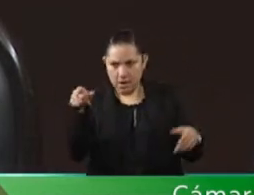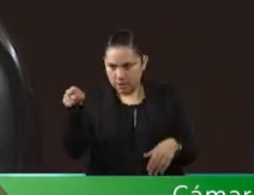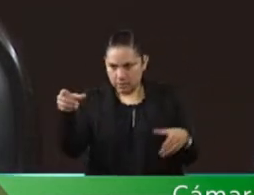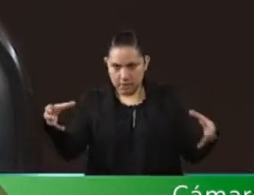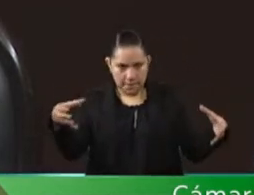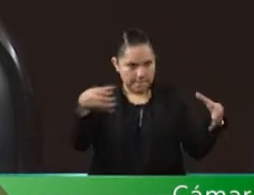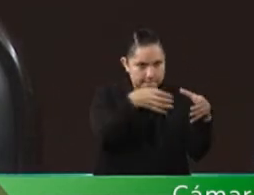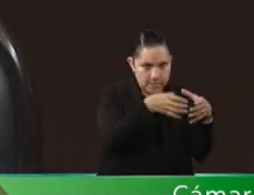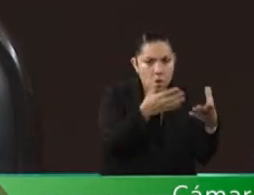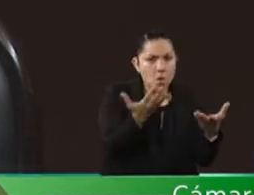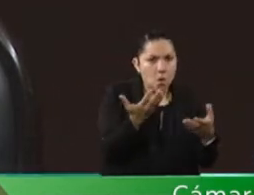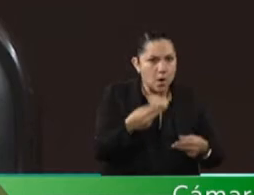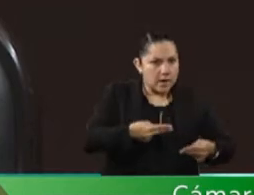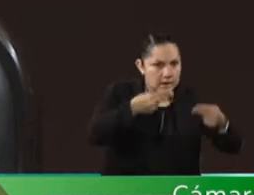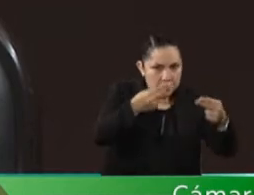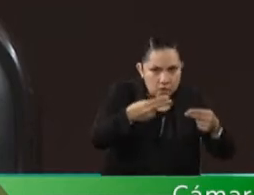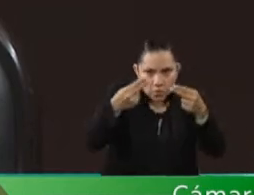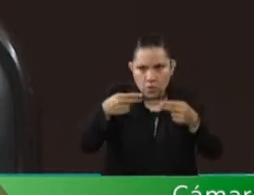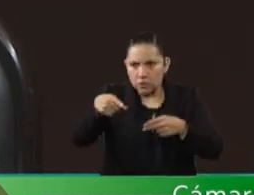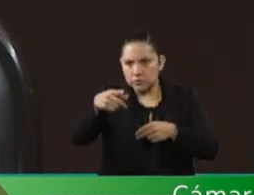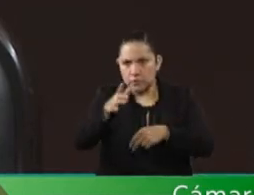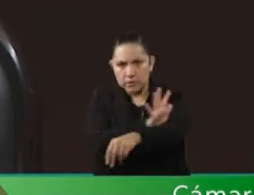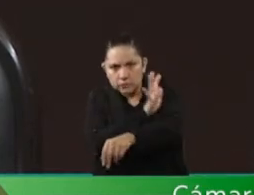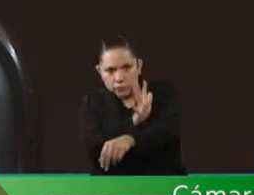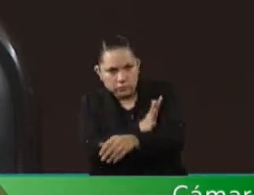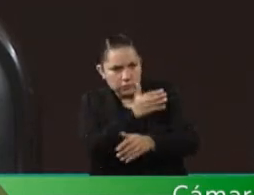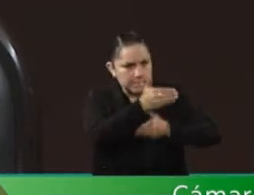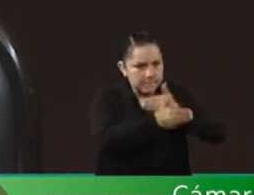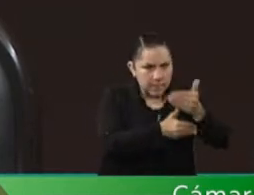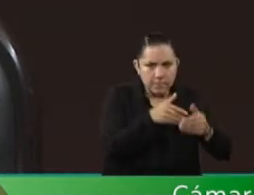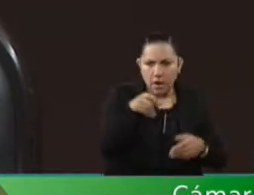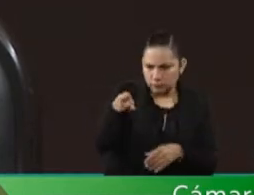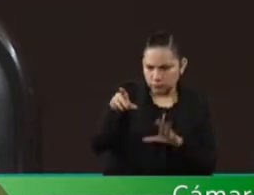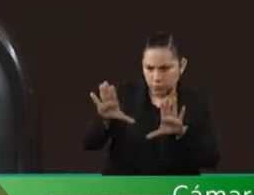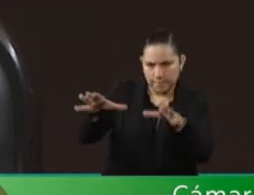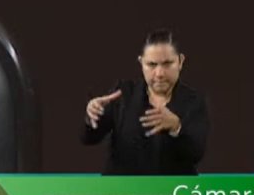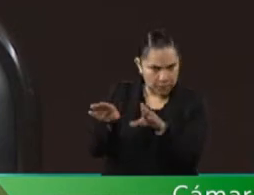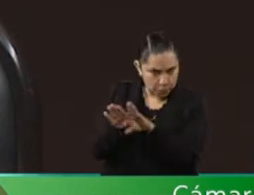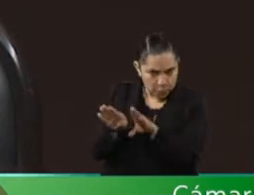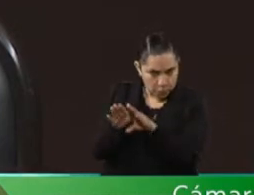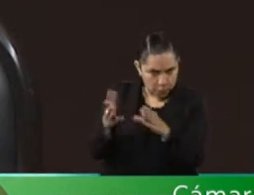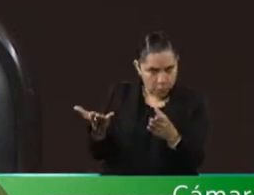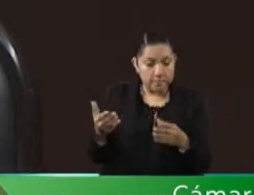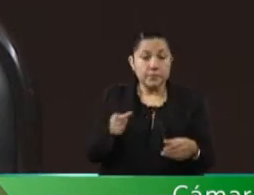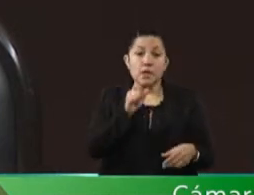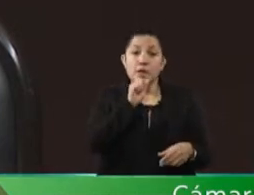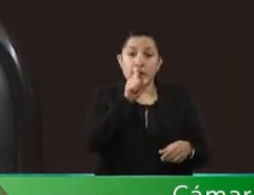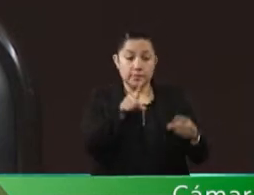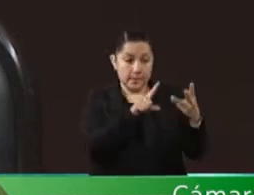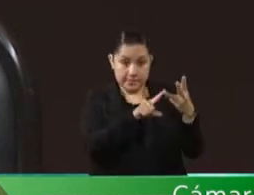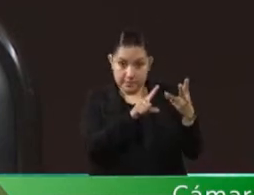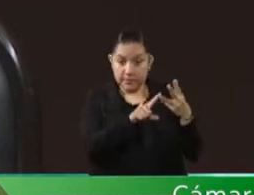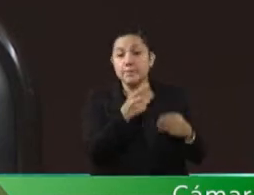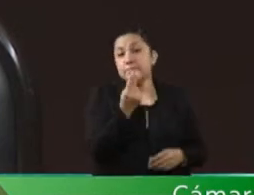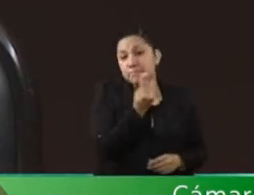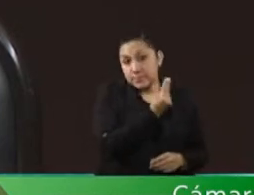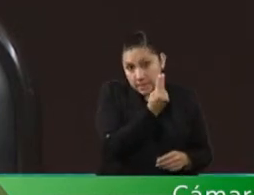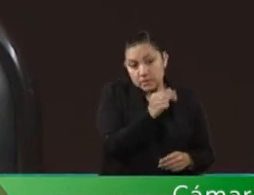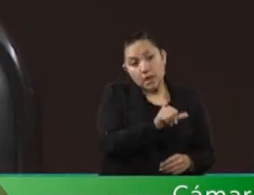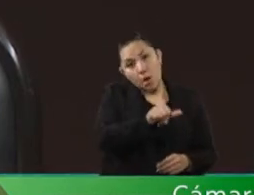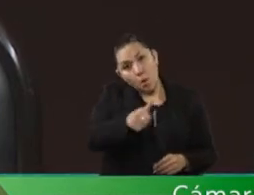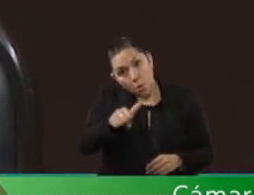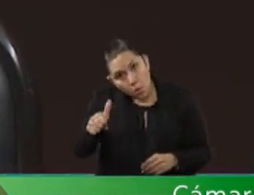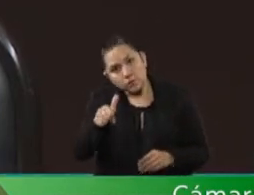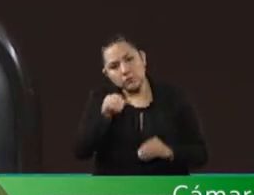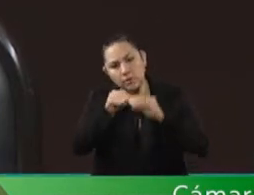como el comercio y la industria. 3. Requerirá de un amplio despliegue de nuevas reformas secundarias, reglamentos